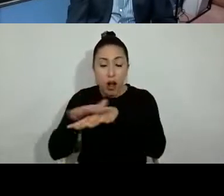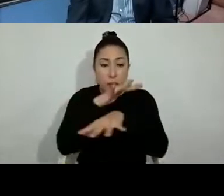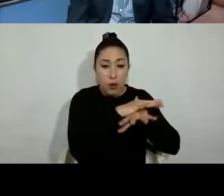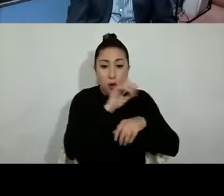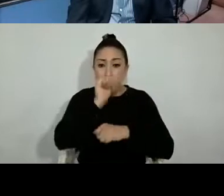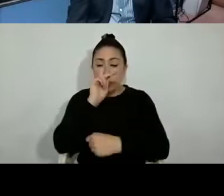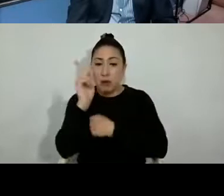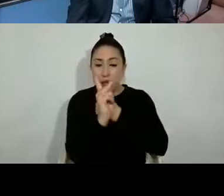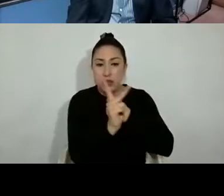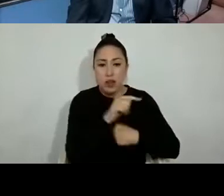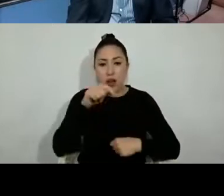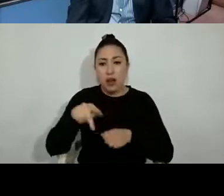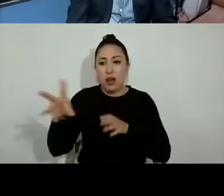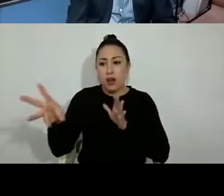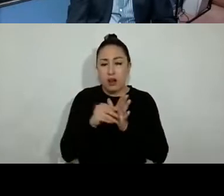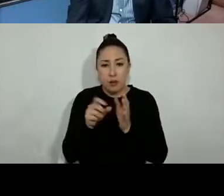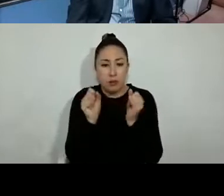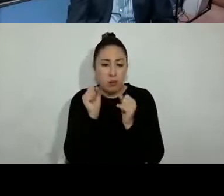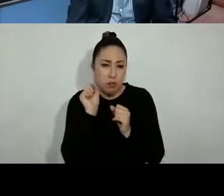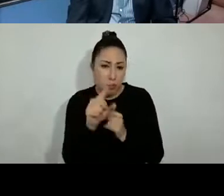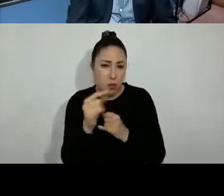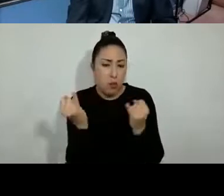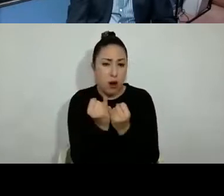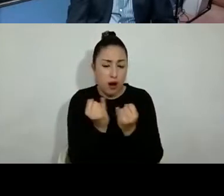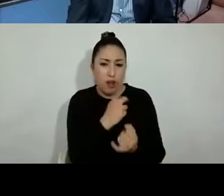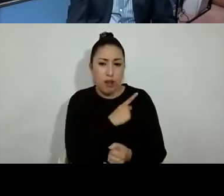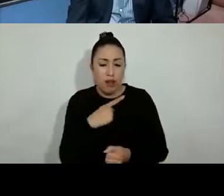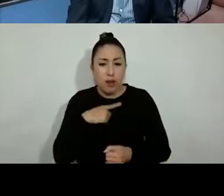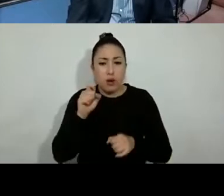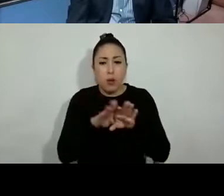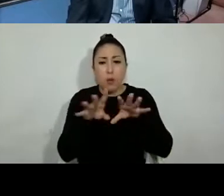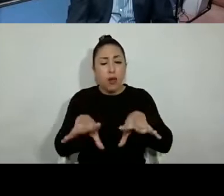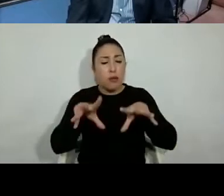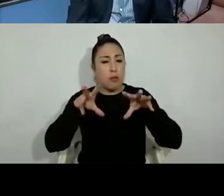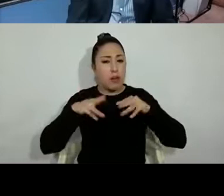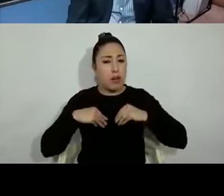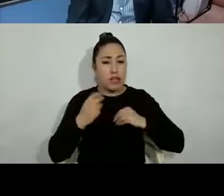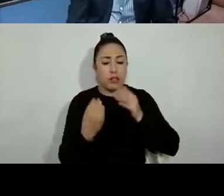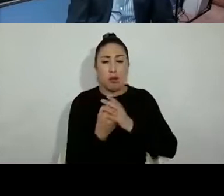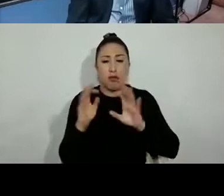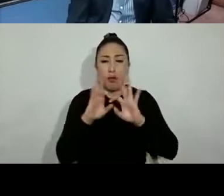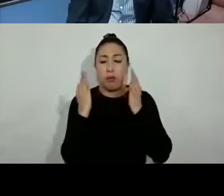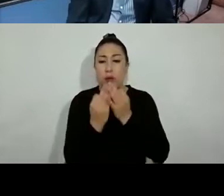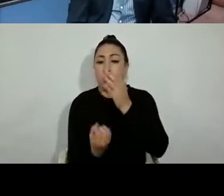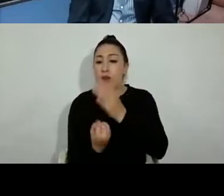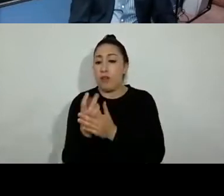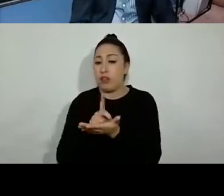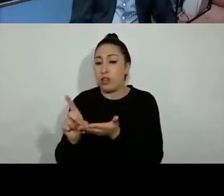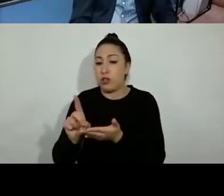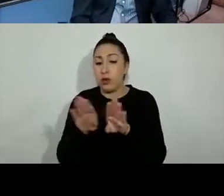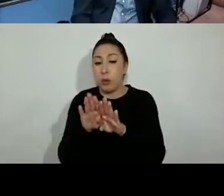a ser un mero derecho de industria o de empresa. Es decir,